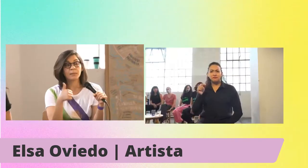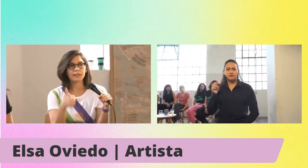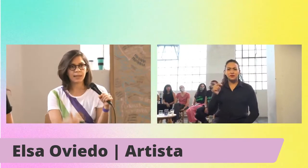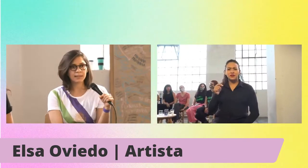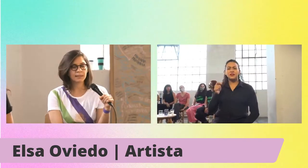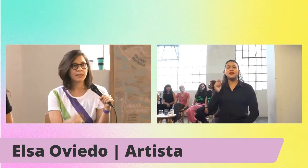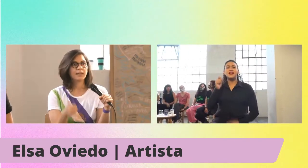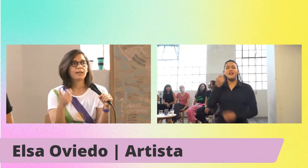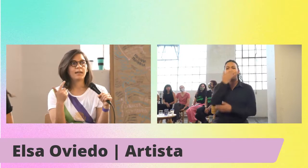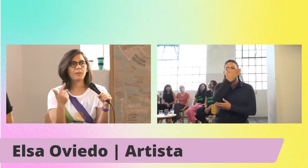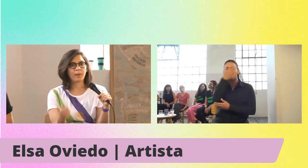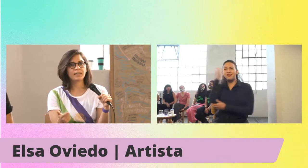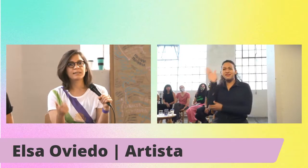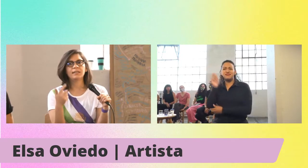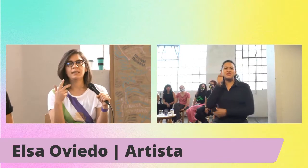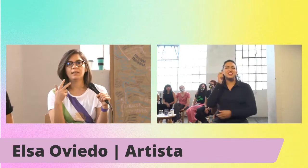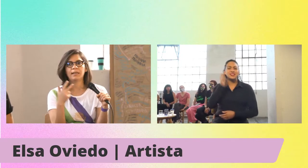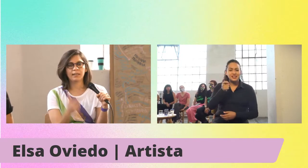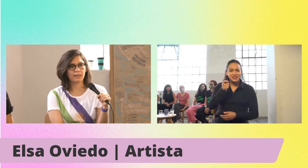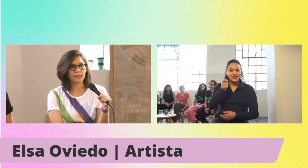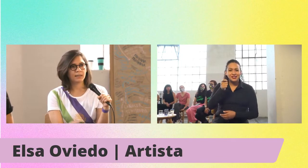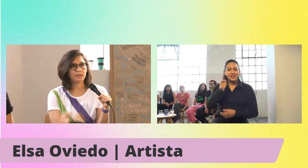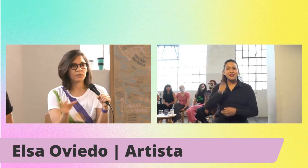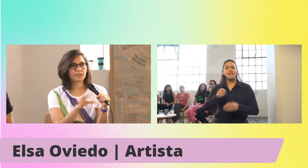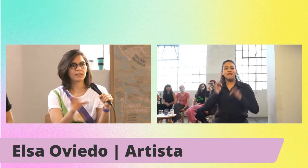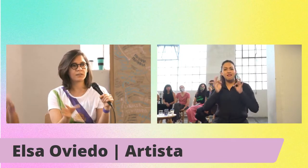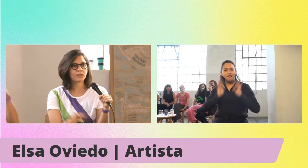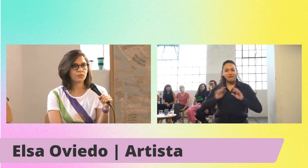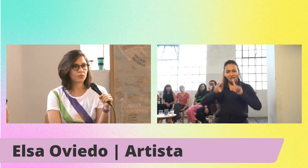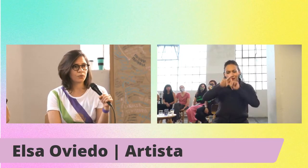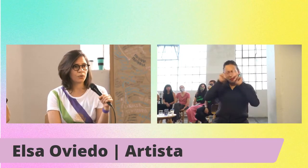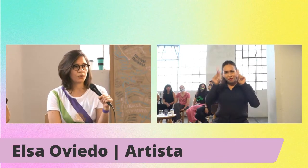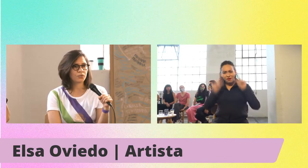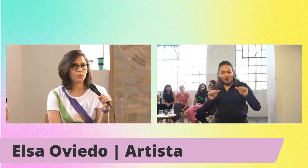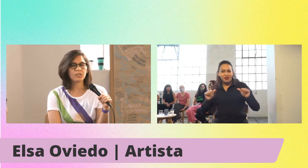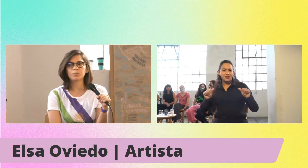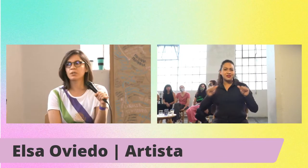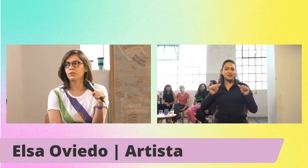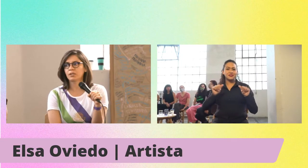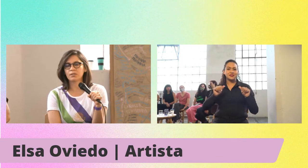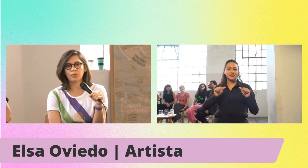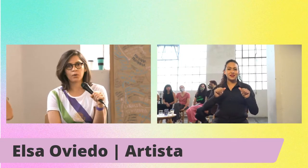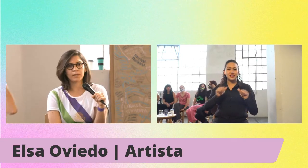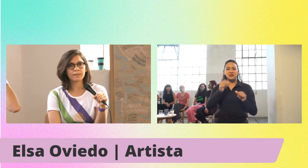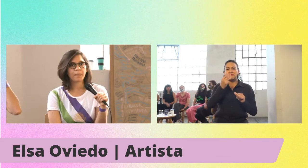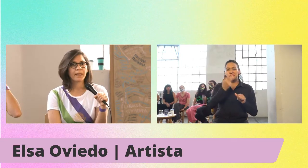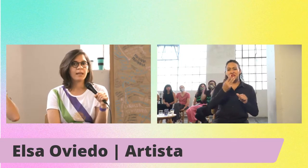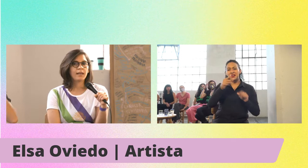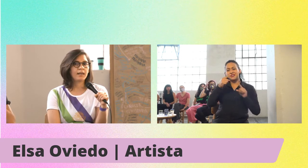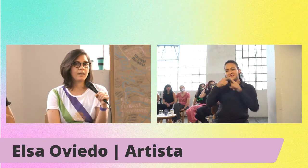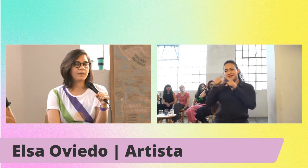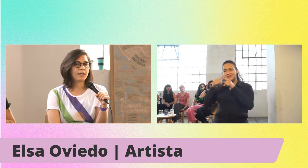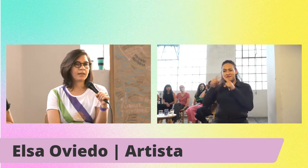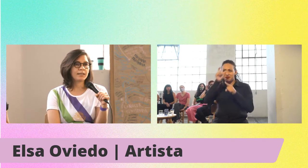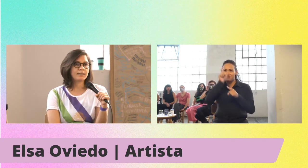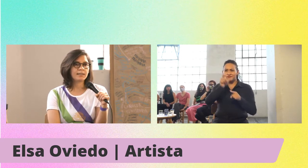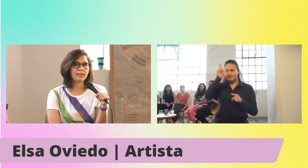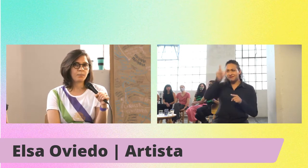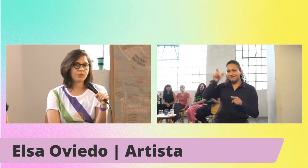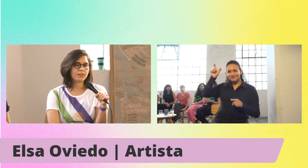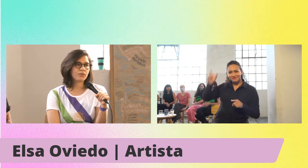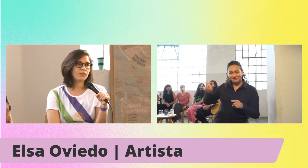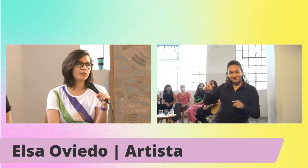la libertad, la paz y la equidad. Entonces, esos son los simbolismos de los tres colores. A raíz